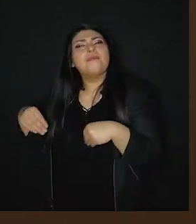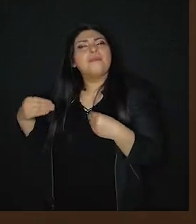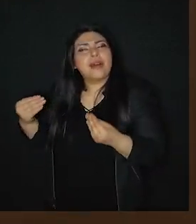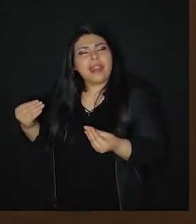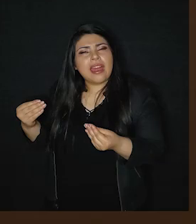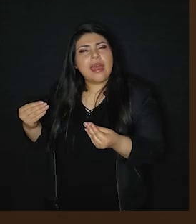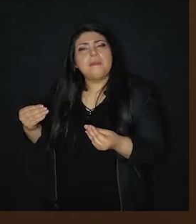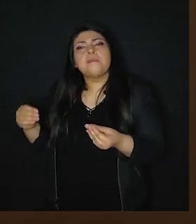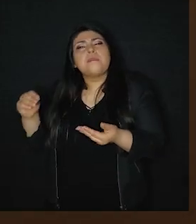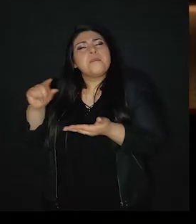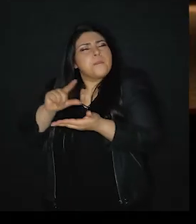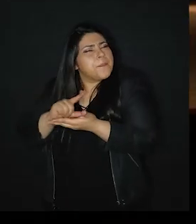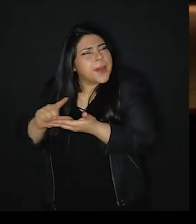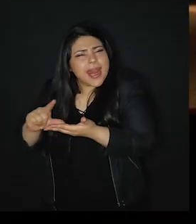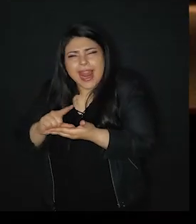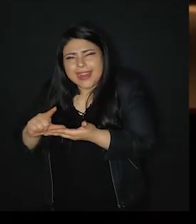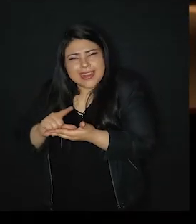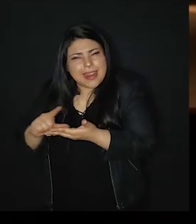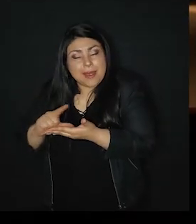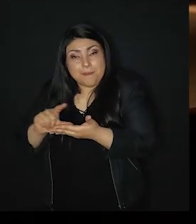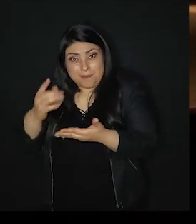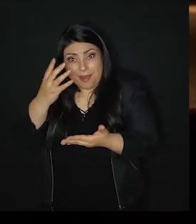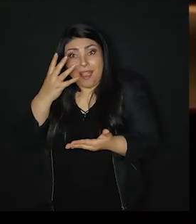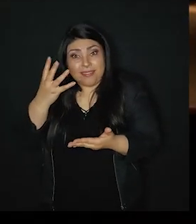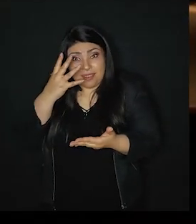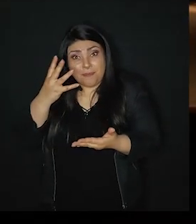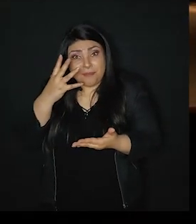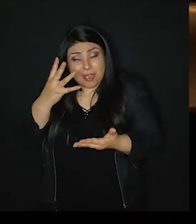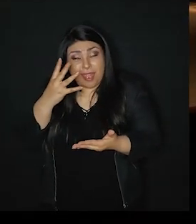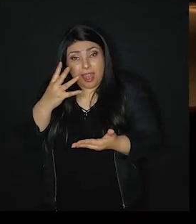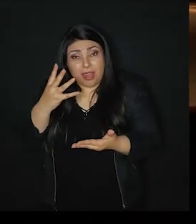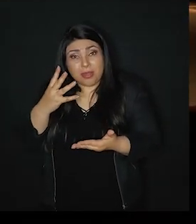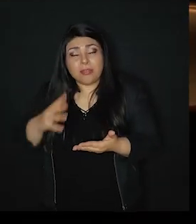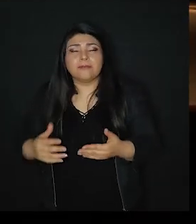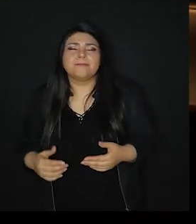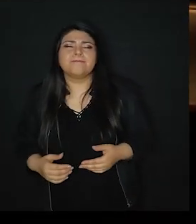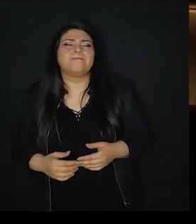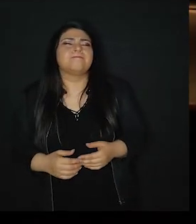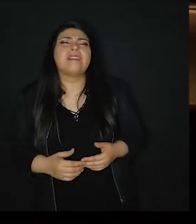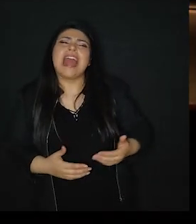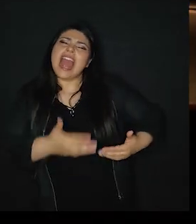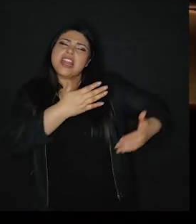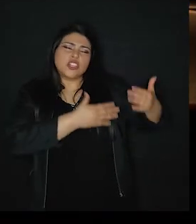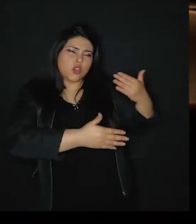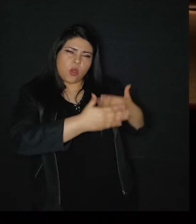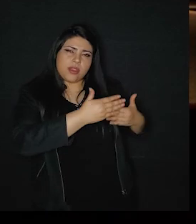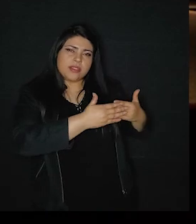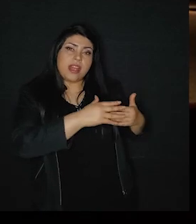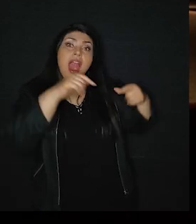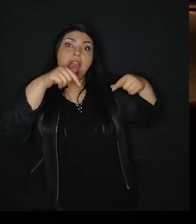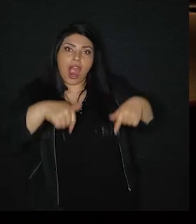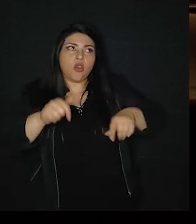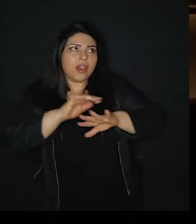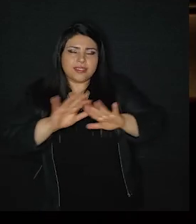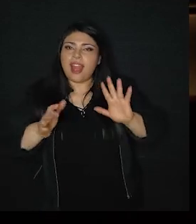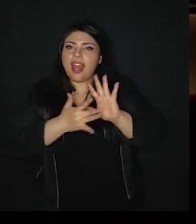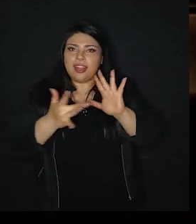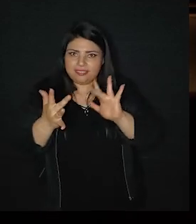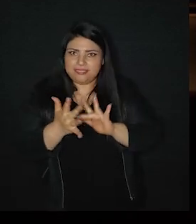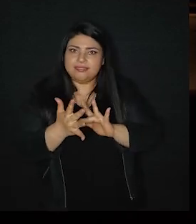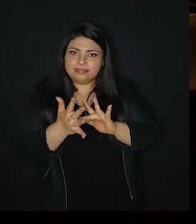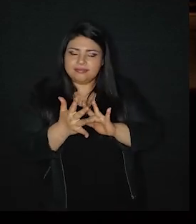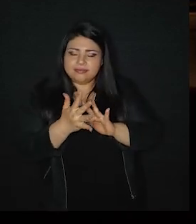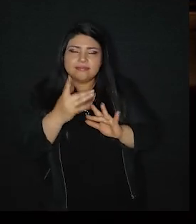no sé si te emociona como a mí me emociona la escritura de Dios pero podés ver que entonces tierra